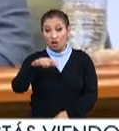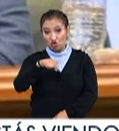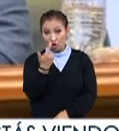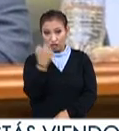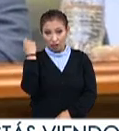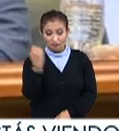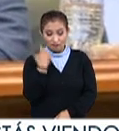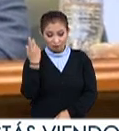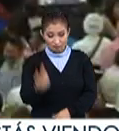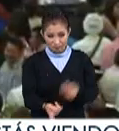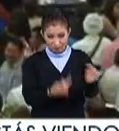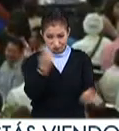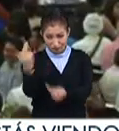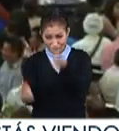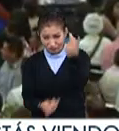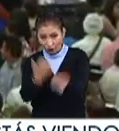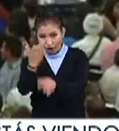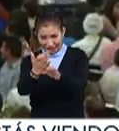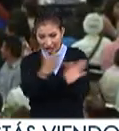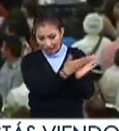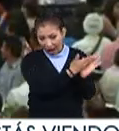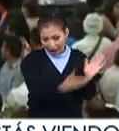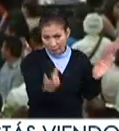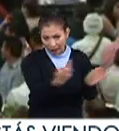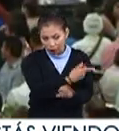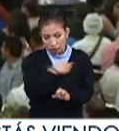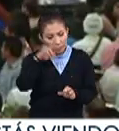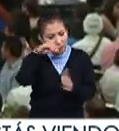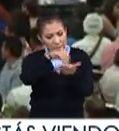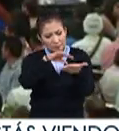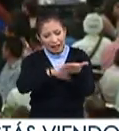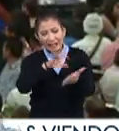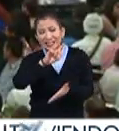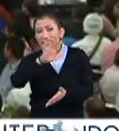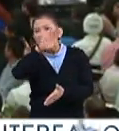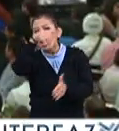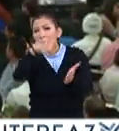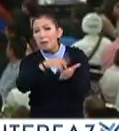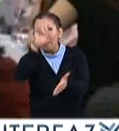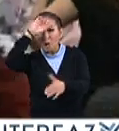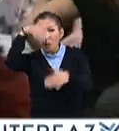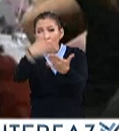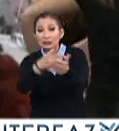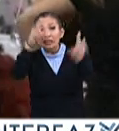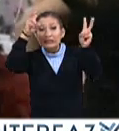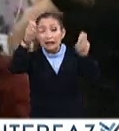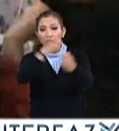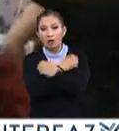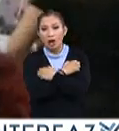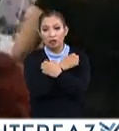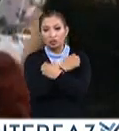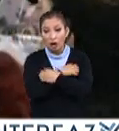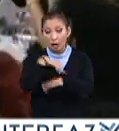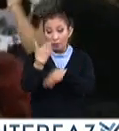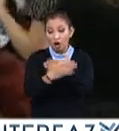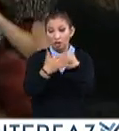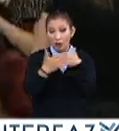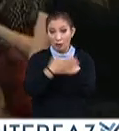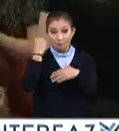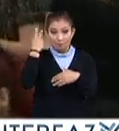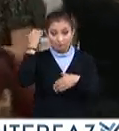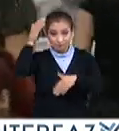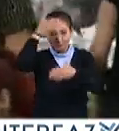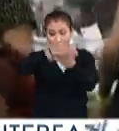12 foros que se han llevado a cabo hasta ahora, se han registrado más de 35,000 propuestas sobre educación. El próximo foro